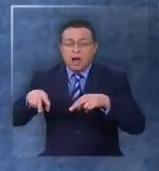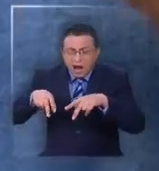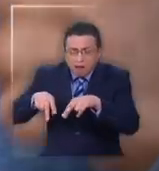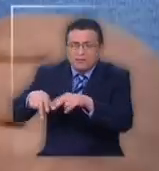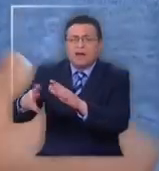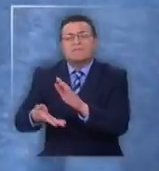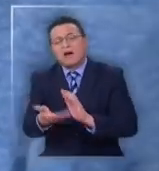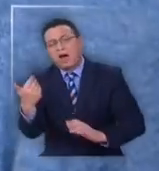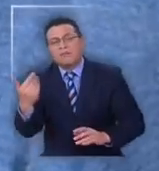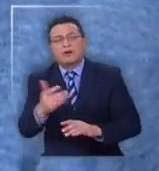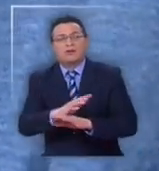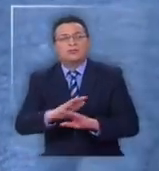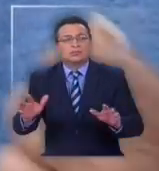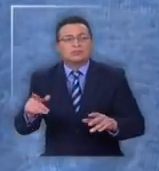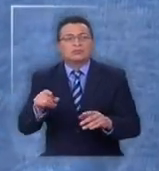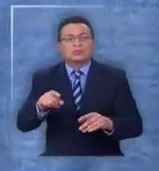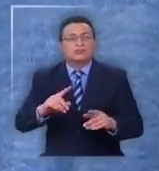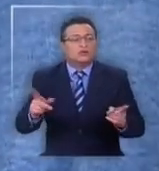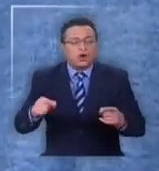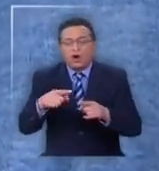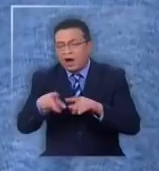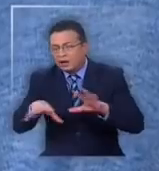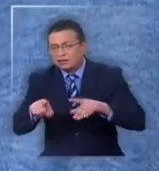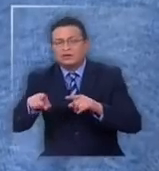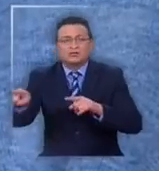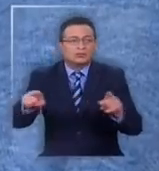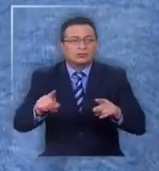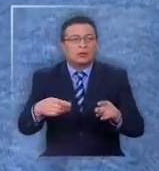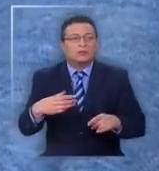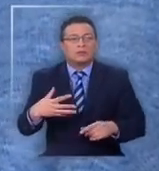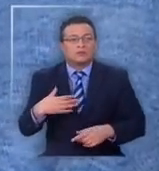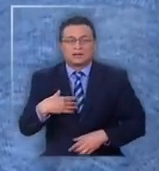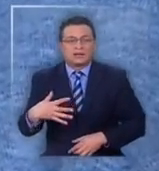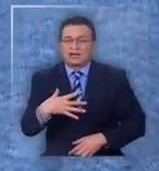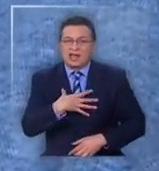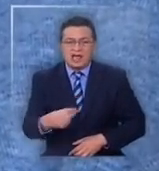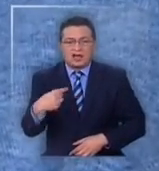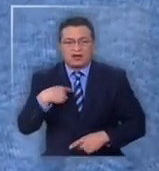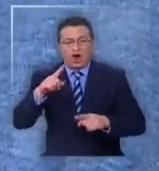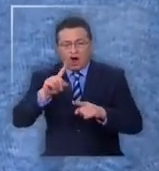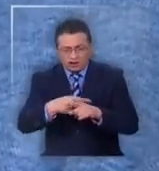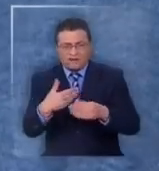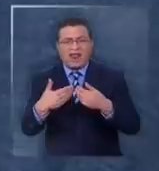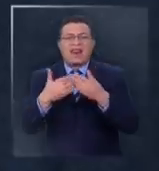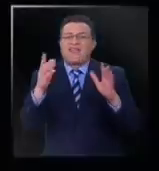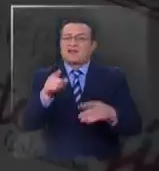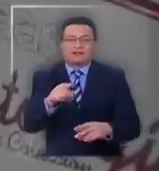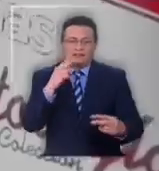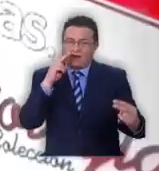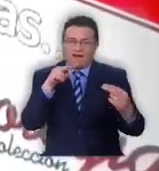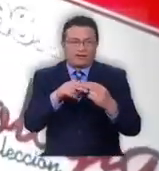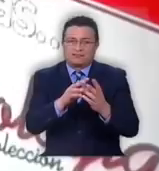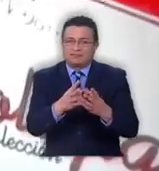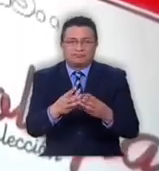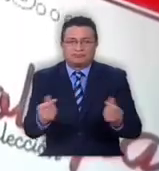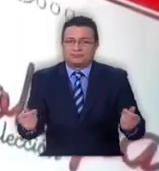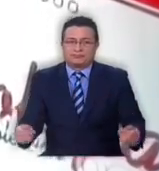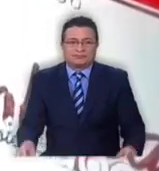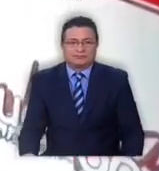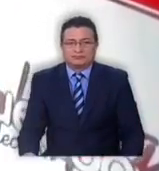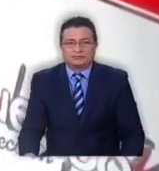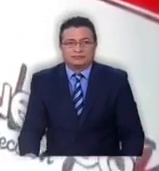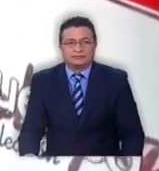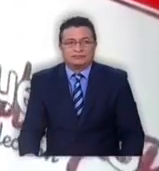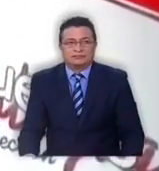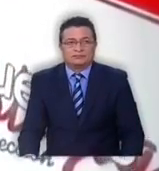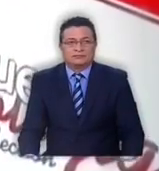para allá. Hagamos esto otro. Yo sé que a mi hija jamás la voy a ver la linda. En mi